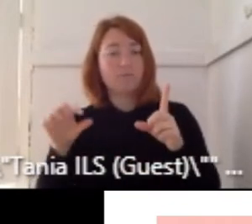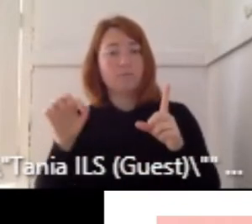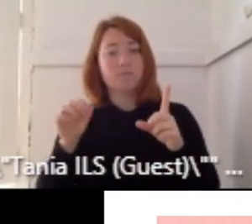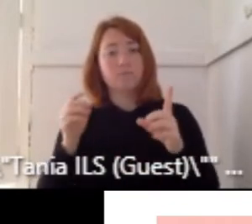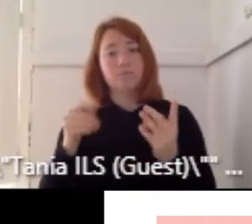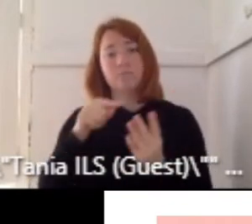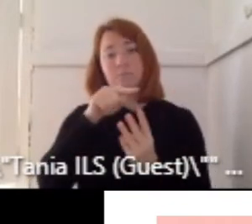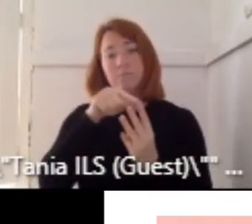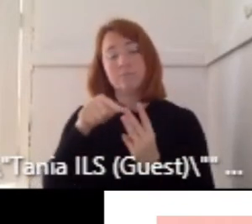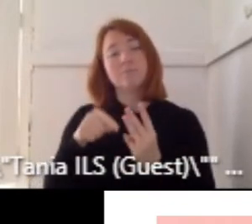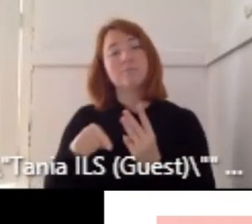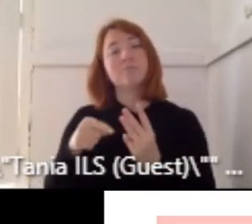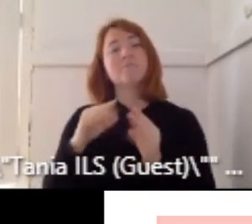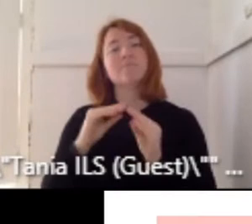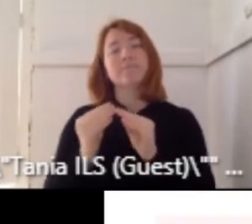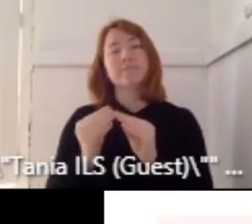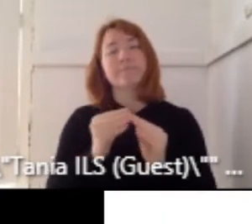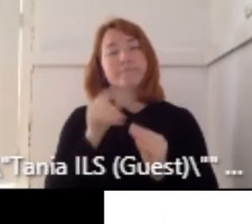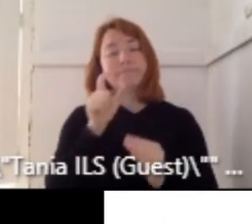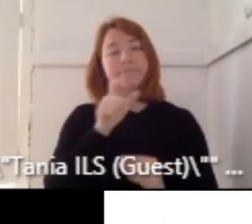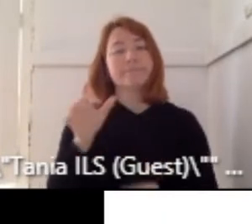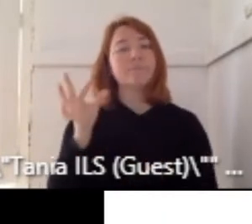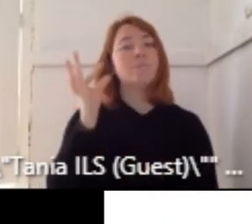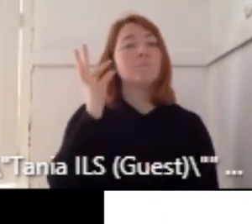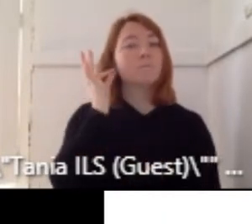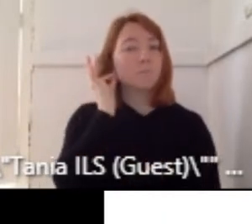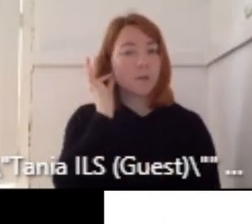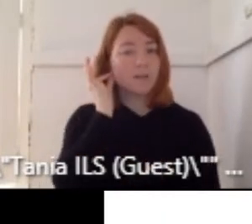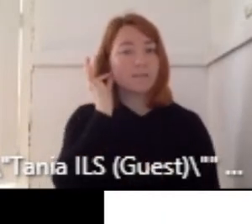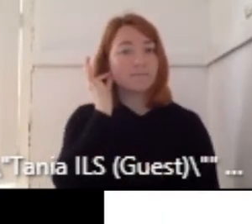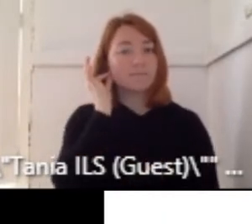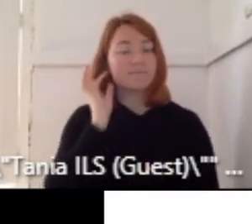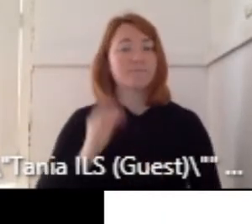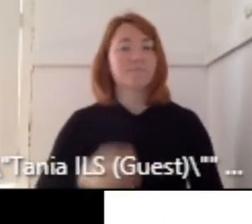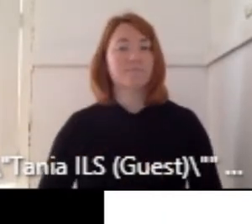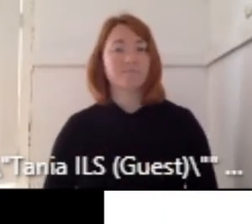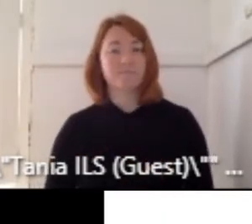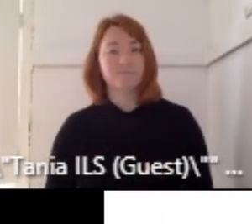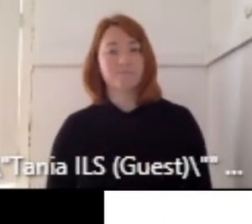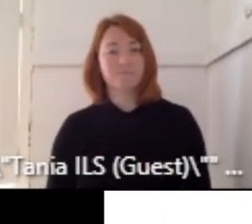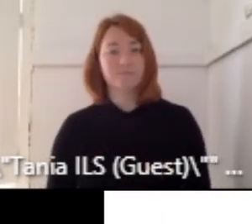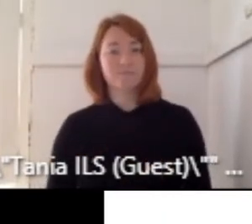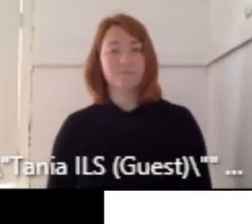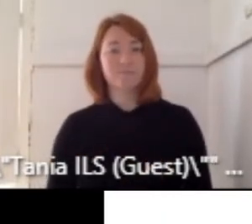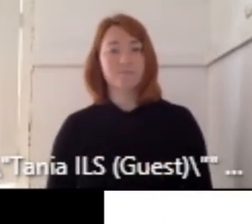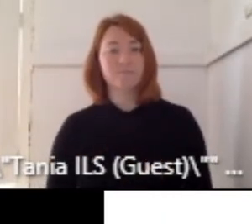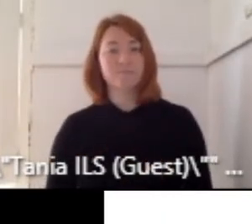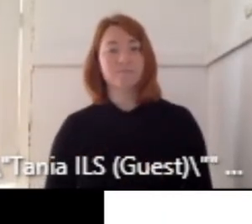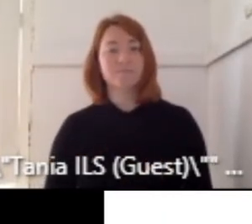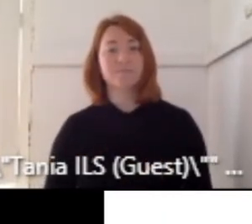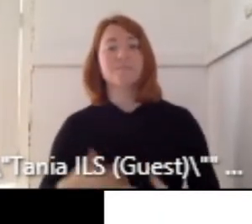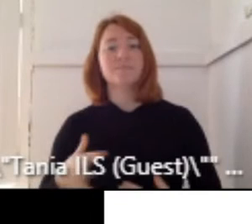otras compañeras. Y ahora a continuación doy paso a Esther López,